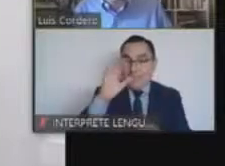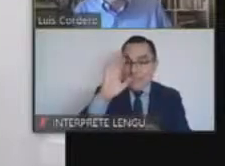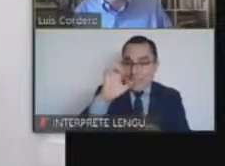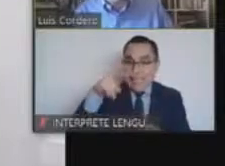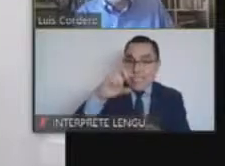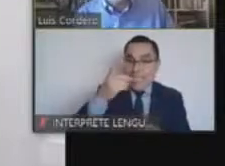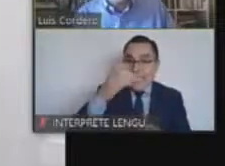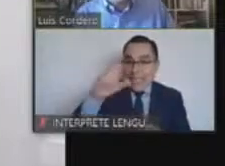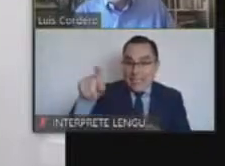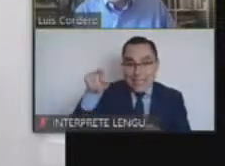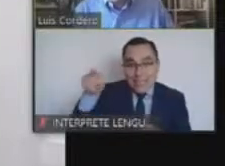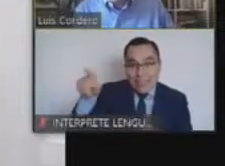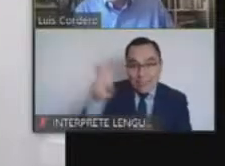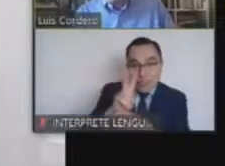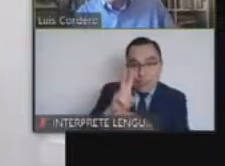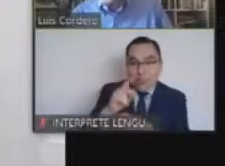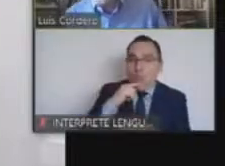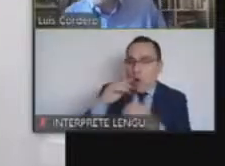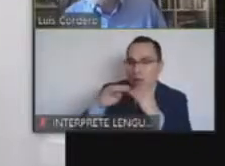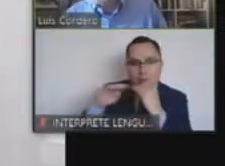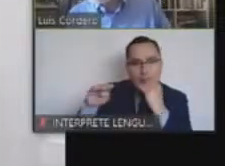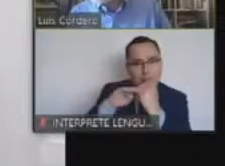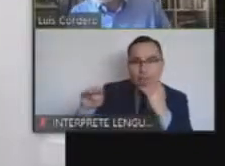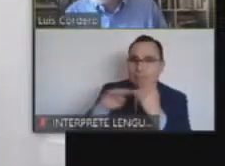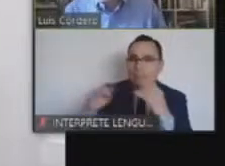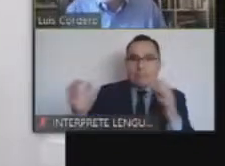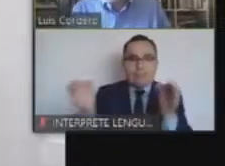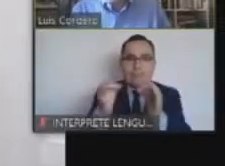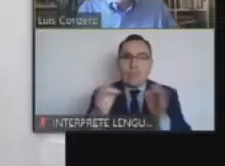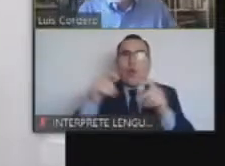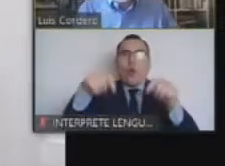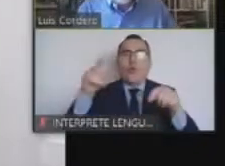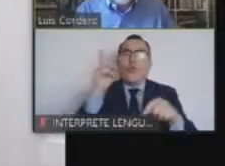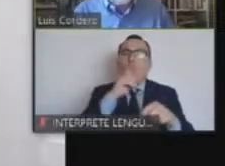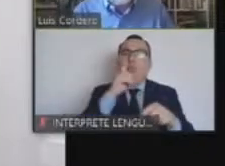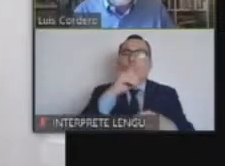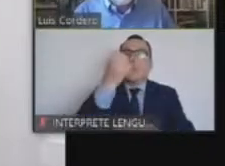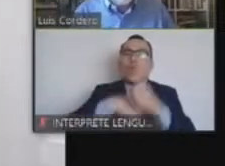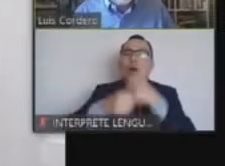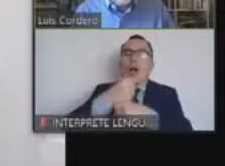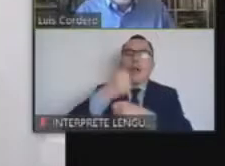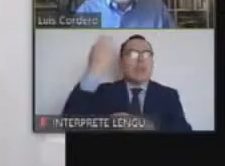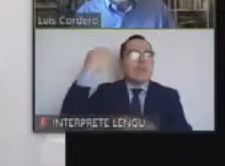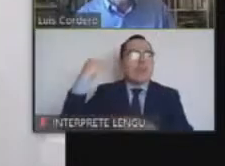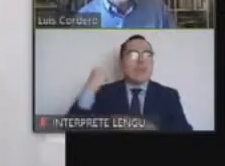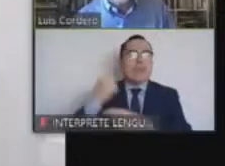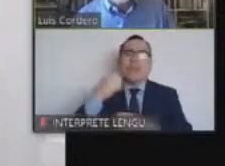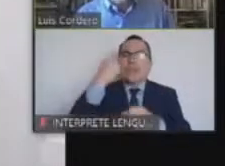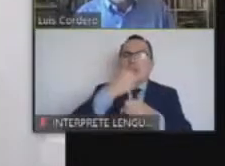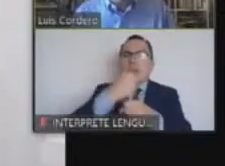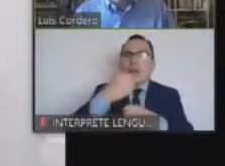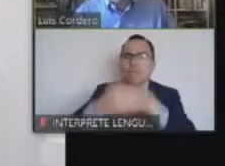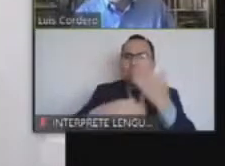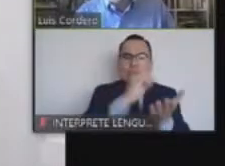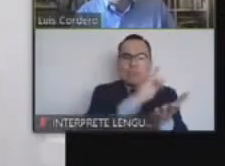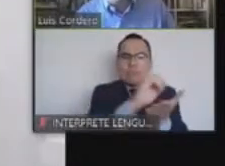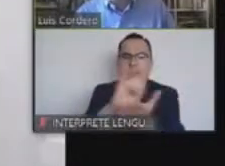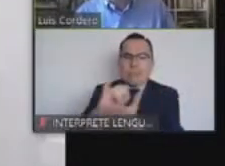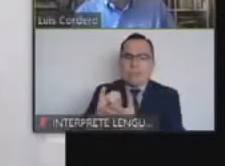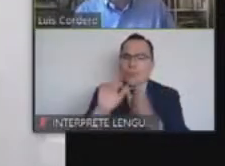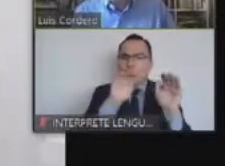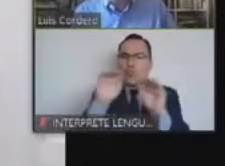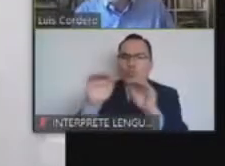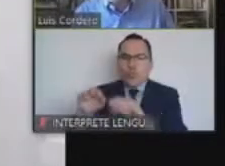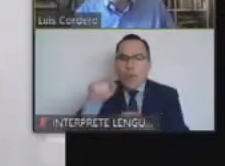menos en términos comparados en los últimos años? Este es el trabajo de confianza institucional de Antonio Estela, que